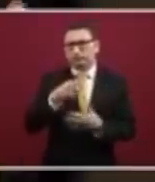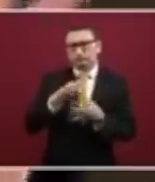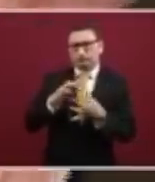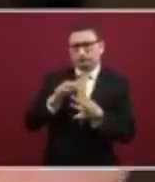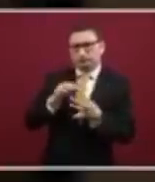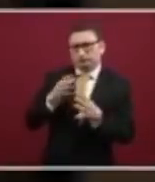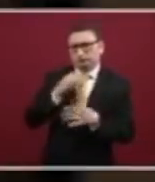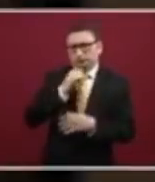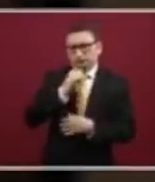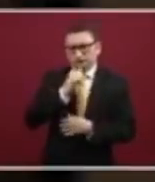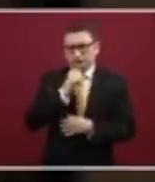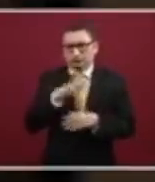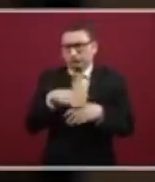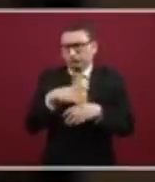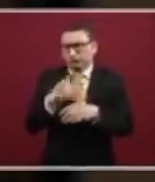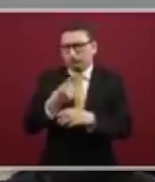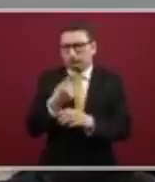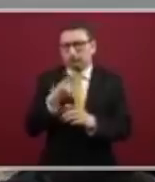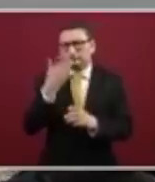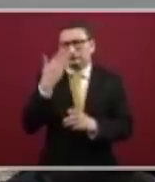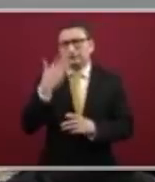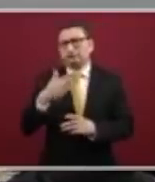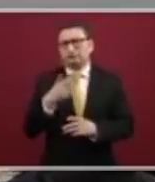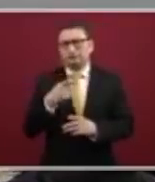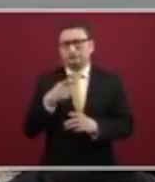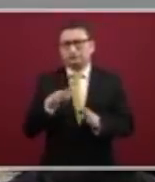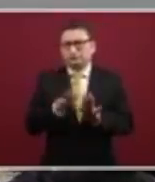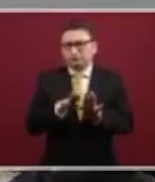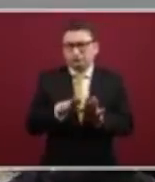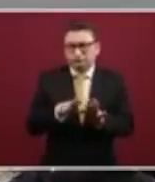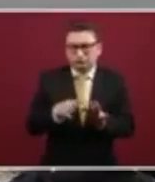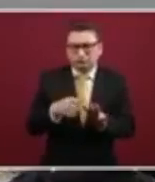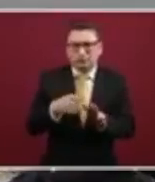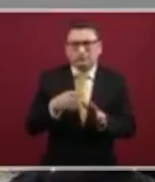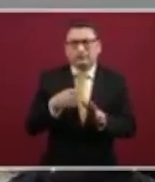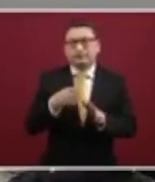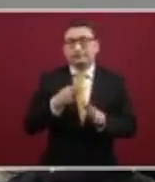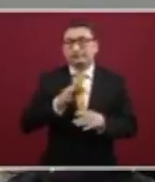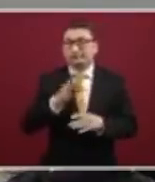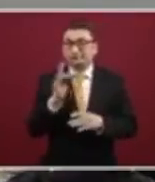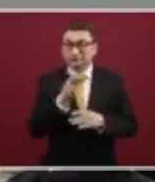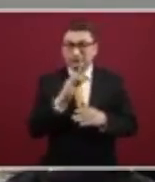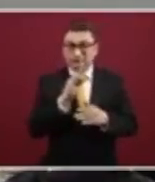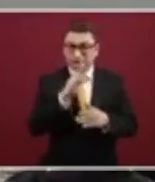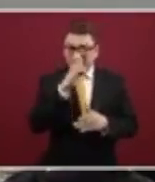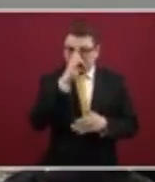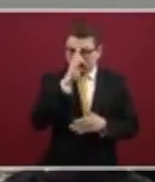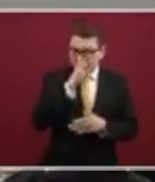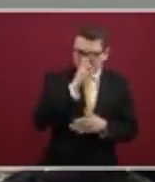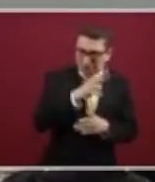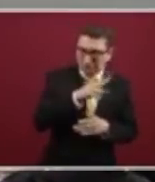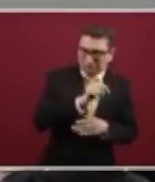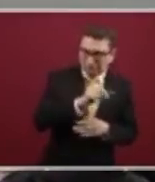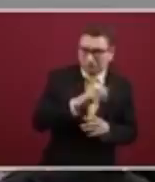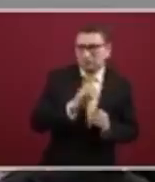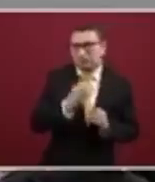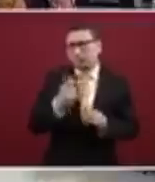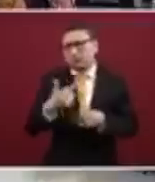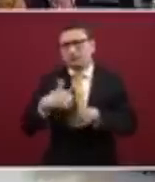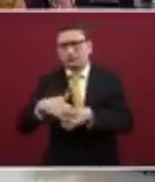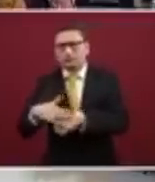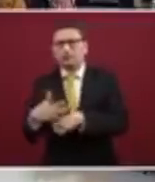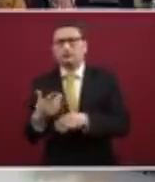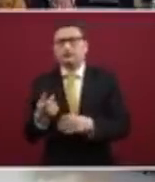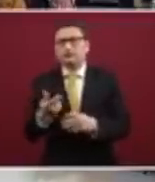porque hay ahí una línea muy delgada entre la posible censura y una recomendación. ¿Qué hacer aquí